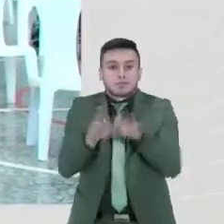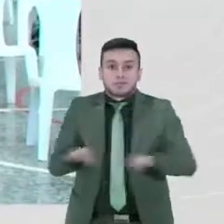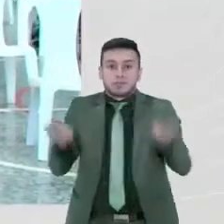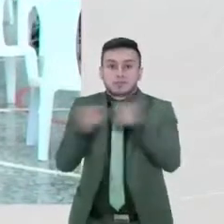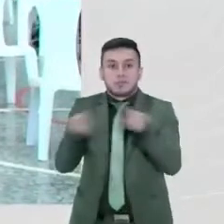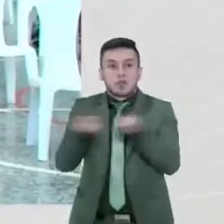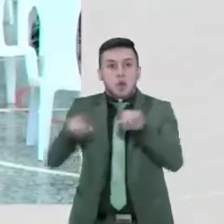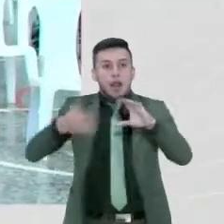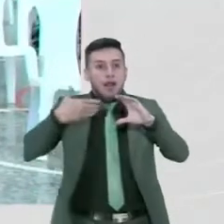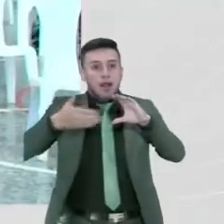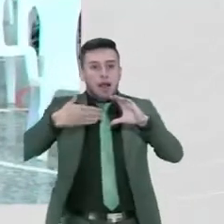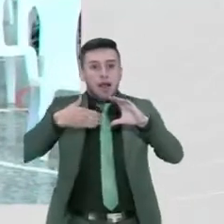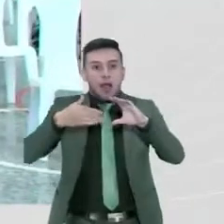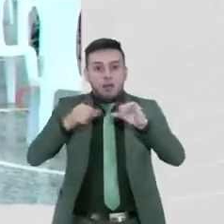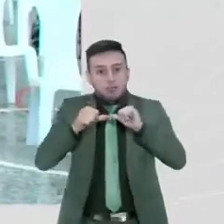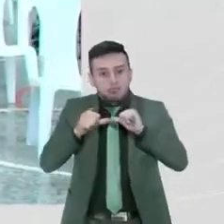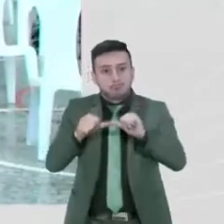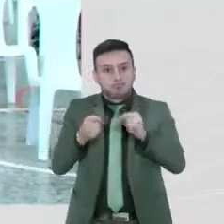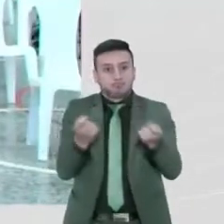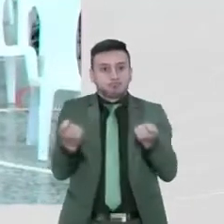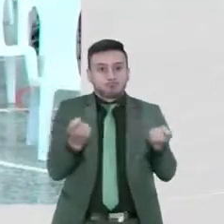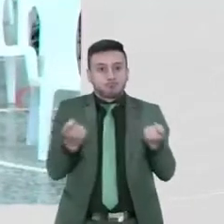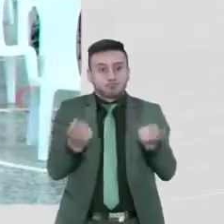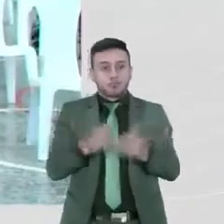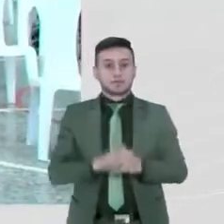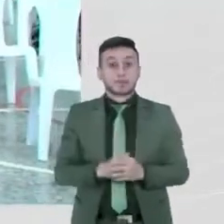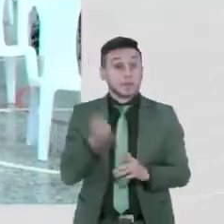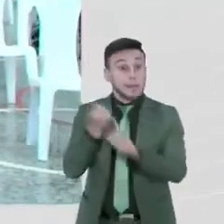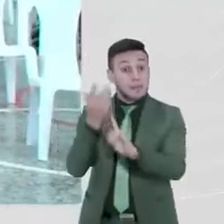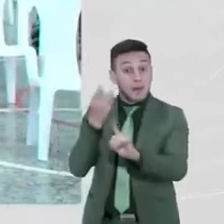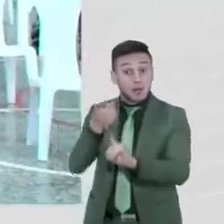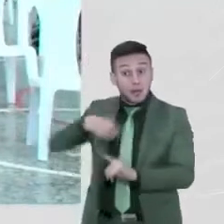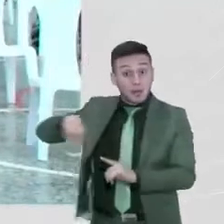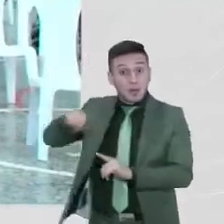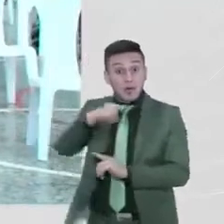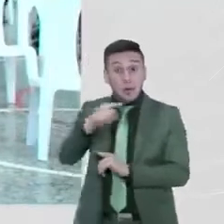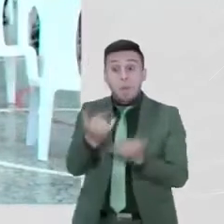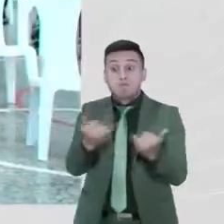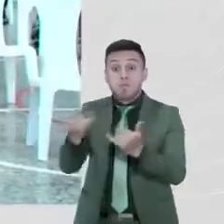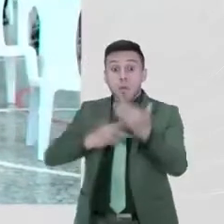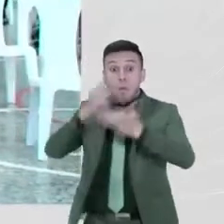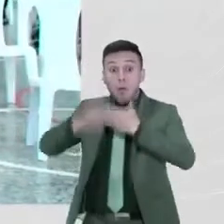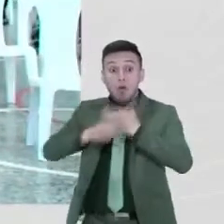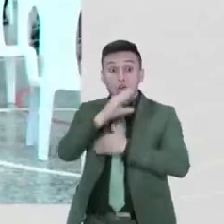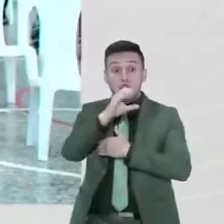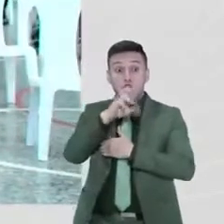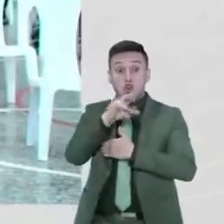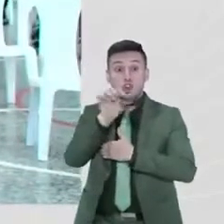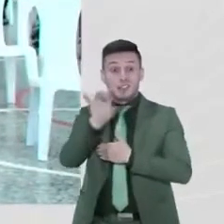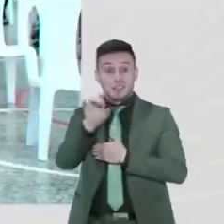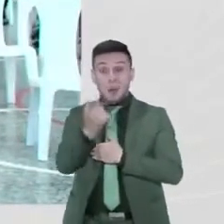climáticas estables en nuestro territorio. Los impactos que generaría la presencia del proyecto COR 15 en la